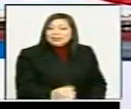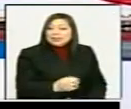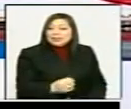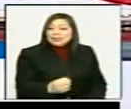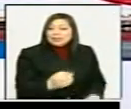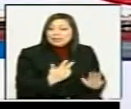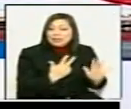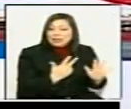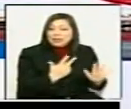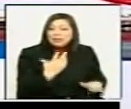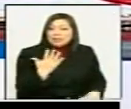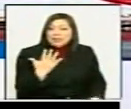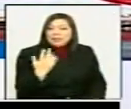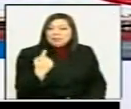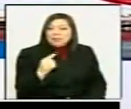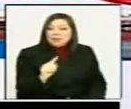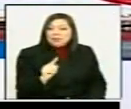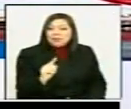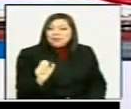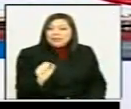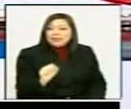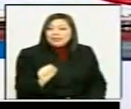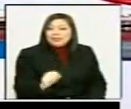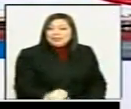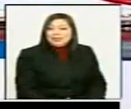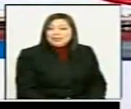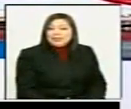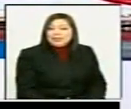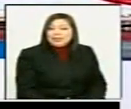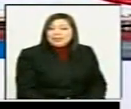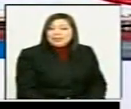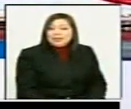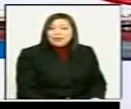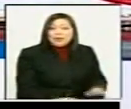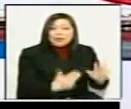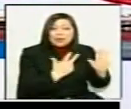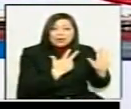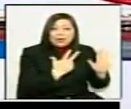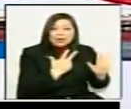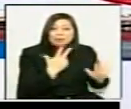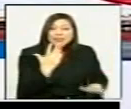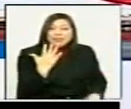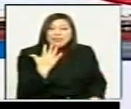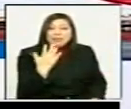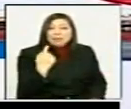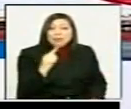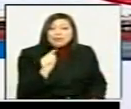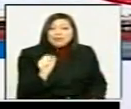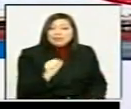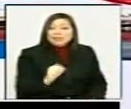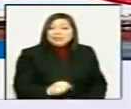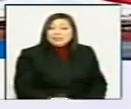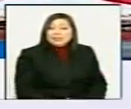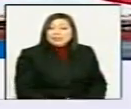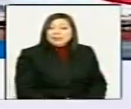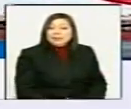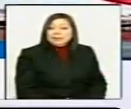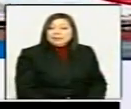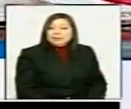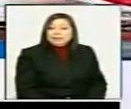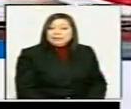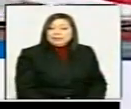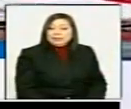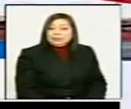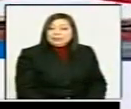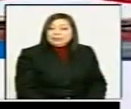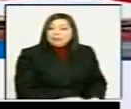de 85 millones de soles. 85 millones de soles. Todos